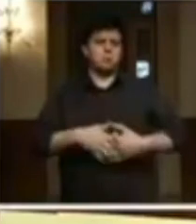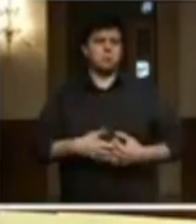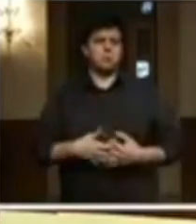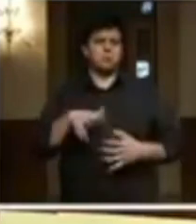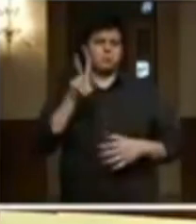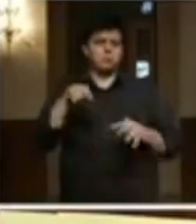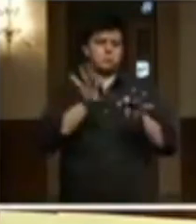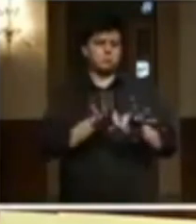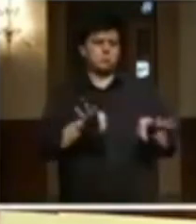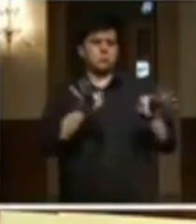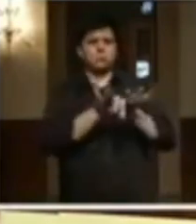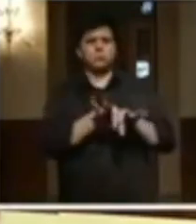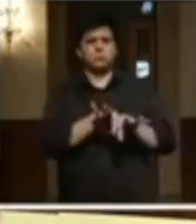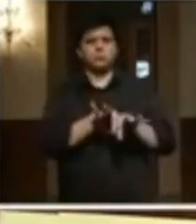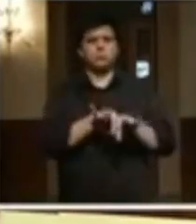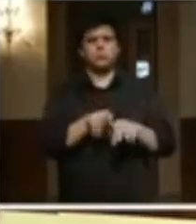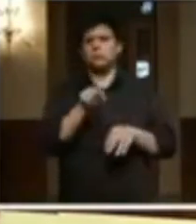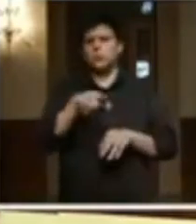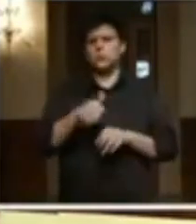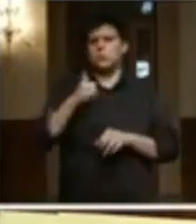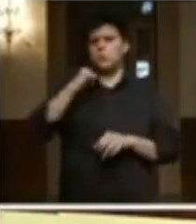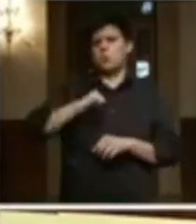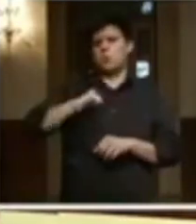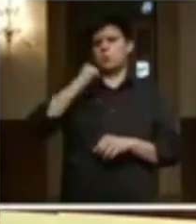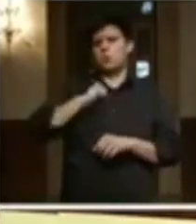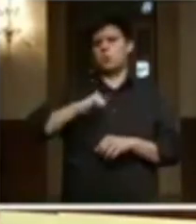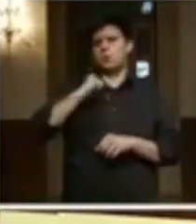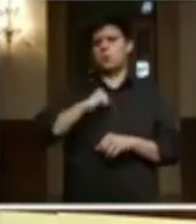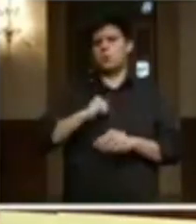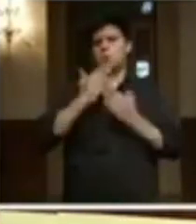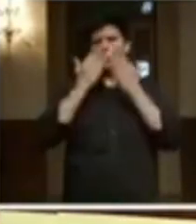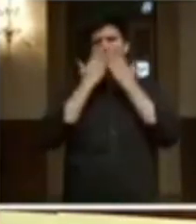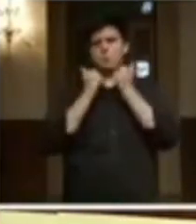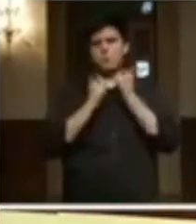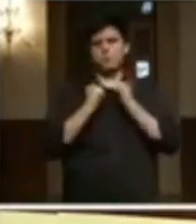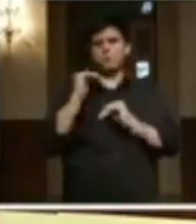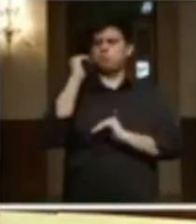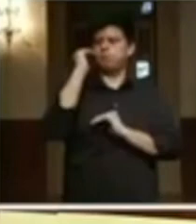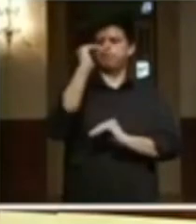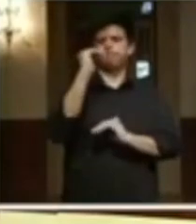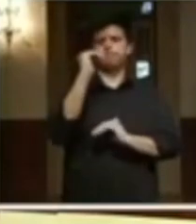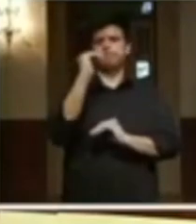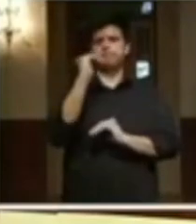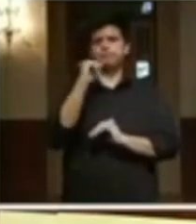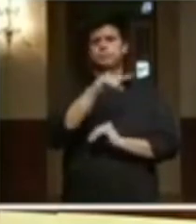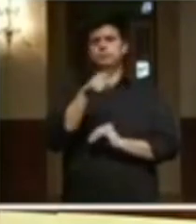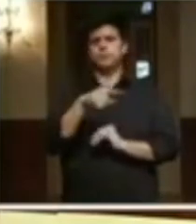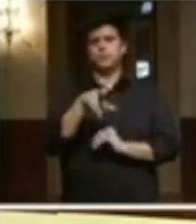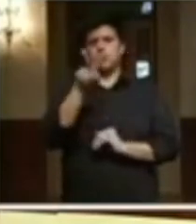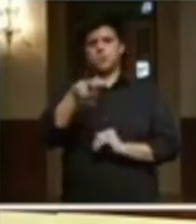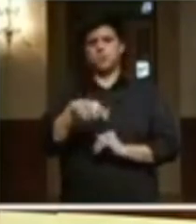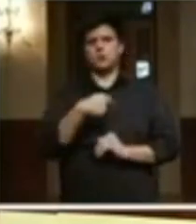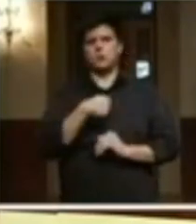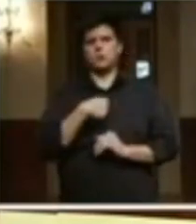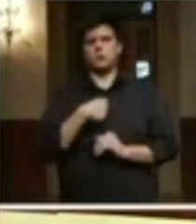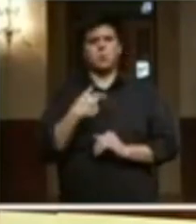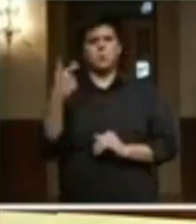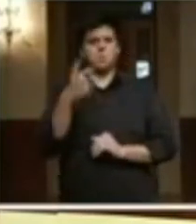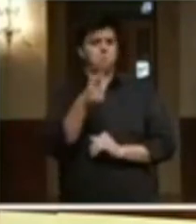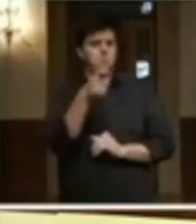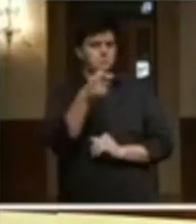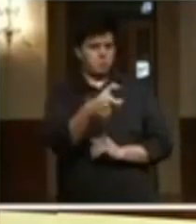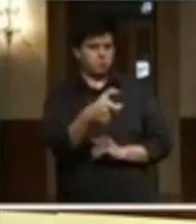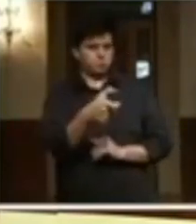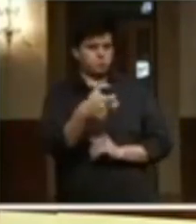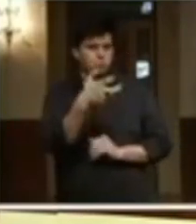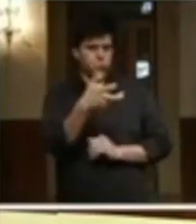y de las antiguas, de que son sin límite, y la verdad no pagas mucha gran cantidad.